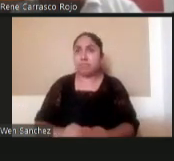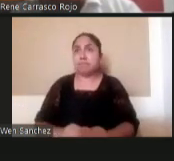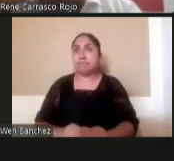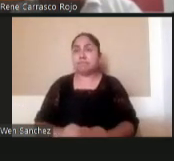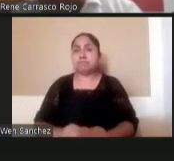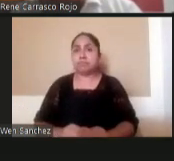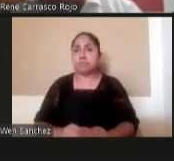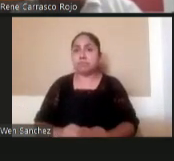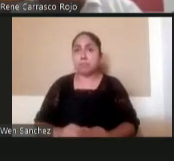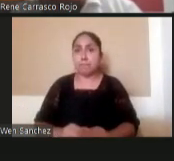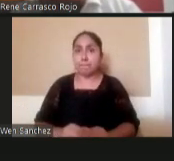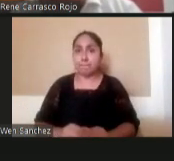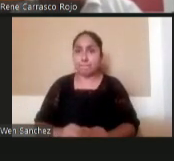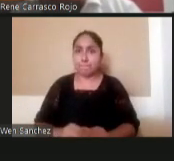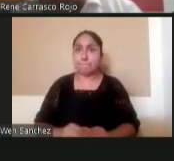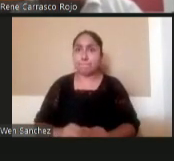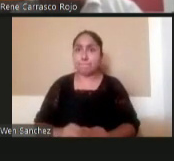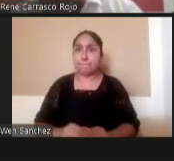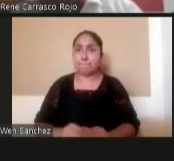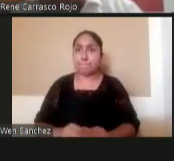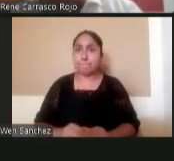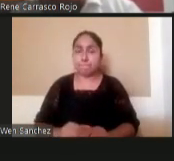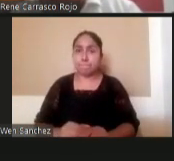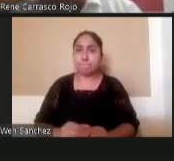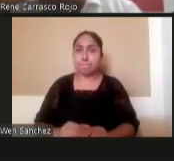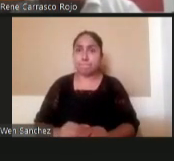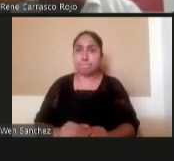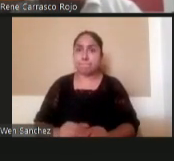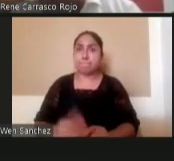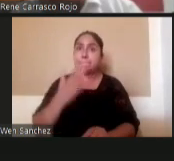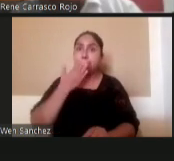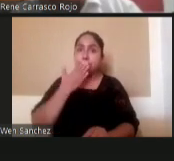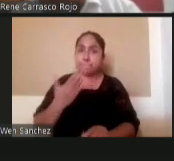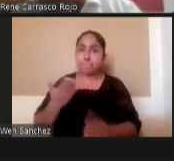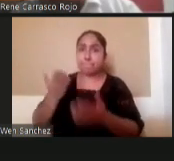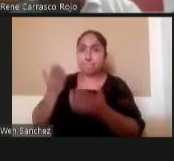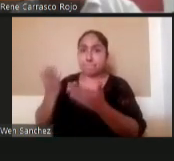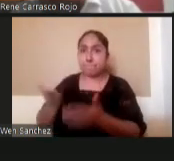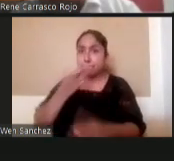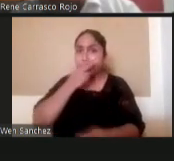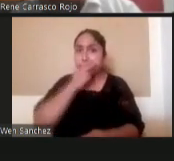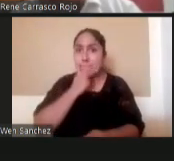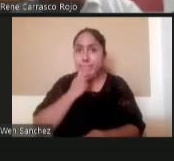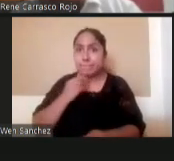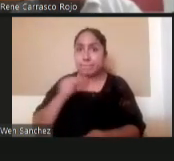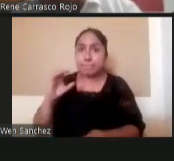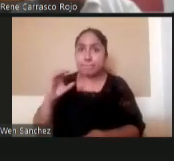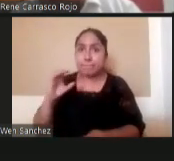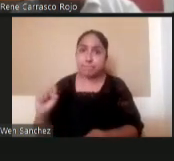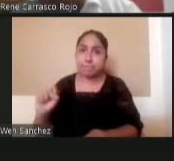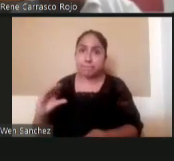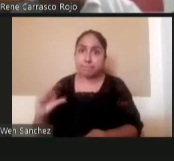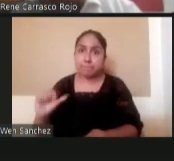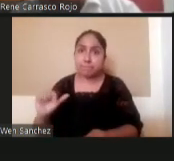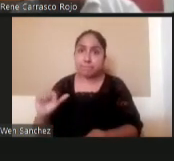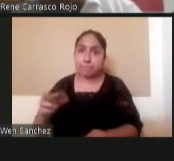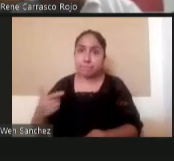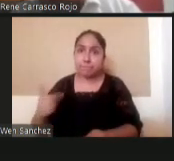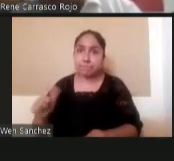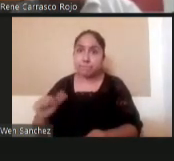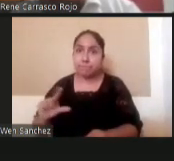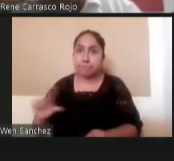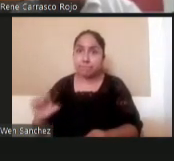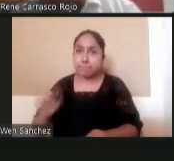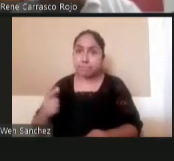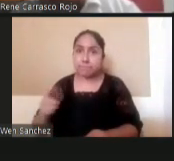Gracias, síndica. Escuchamos ahora al regidor Gallegos. Adelante, regidor. Muy amable, señor presidente. A